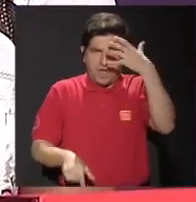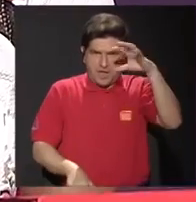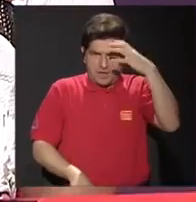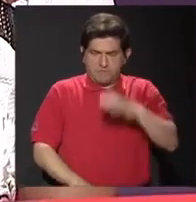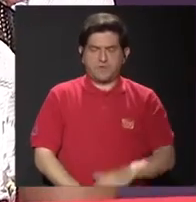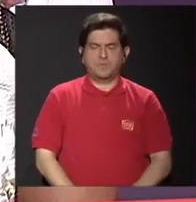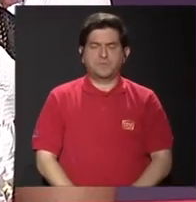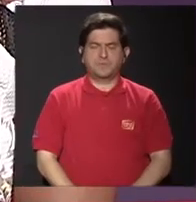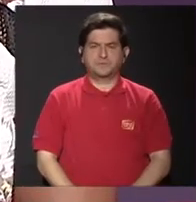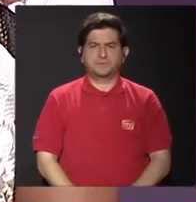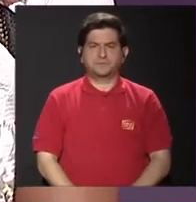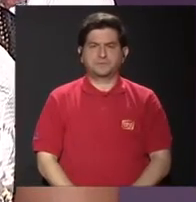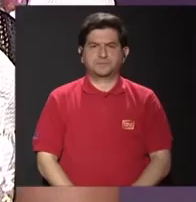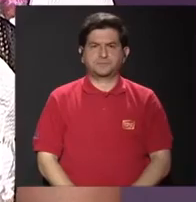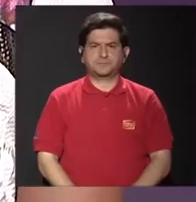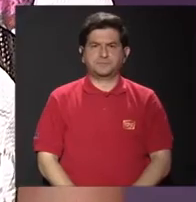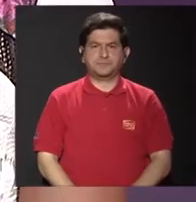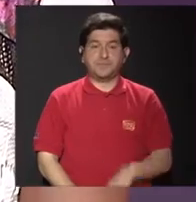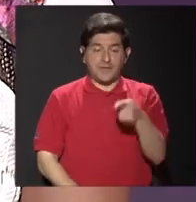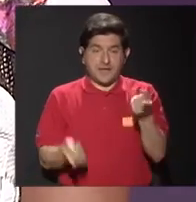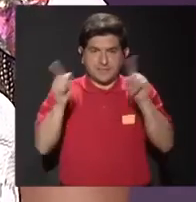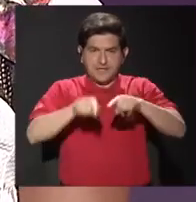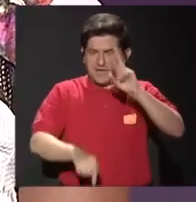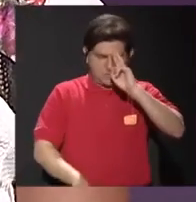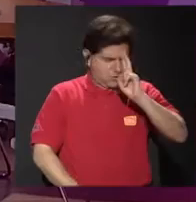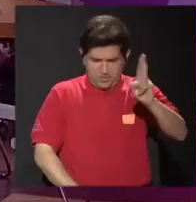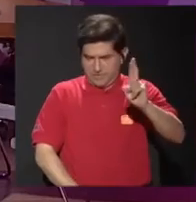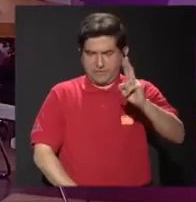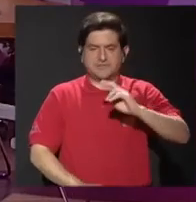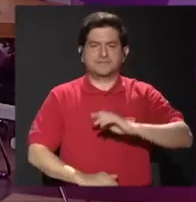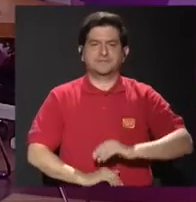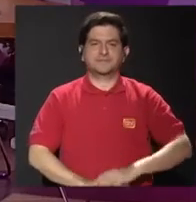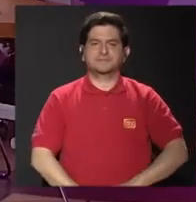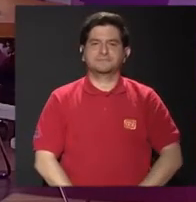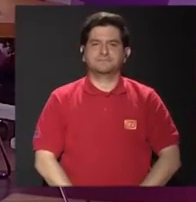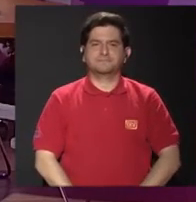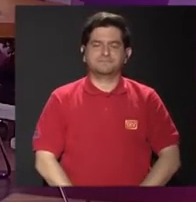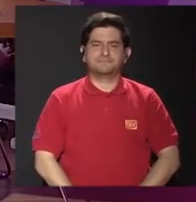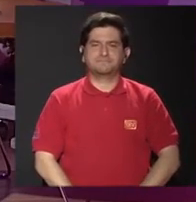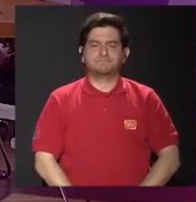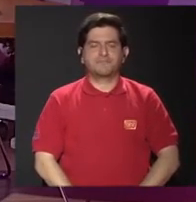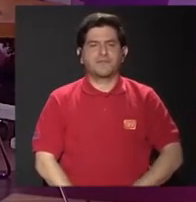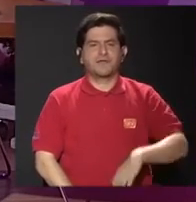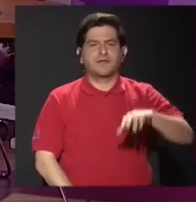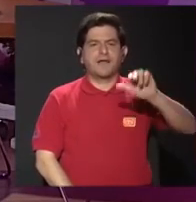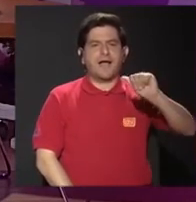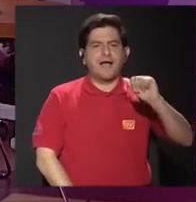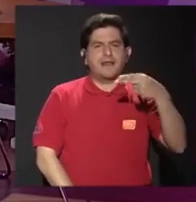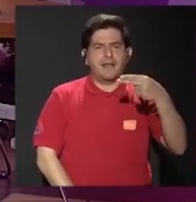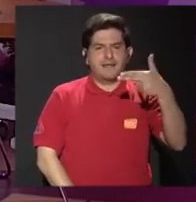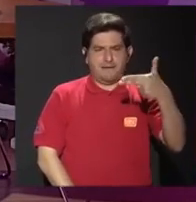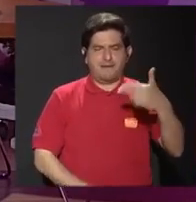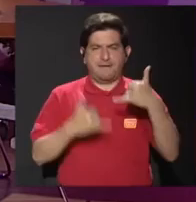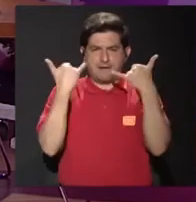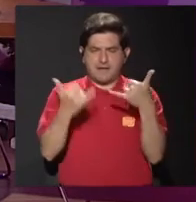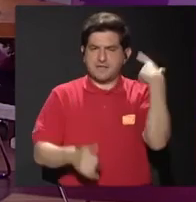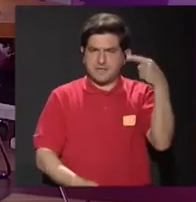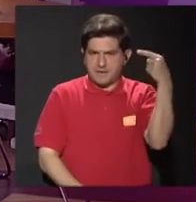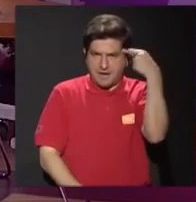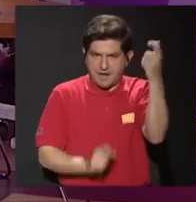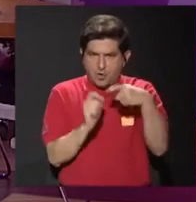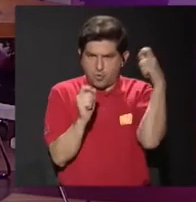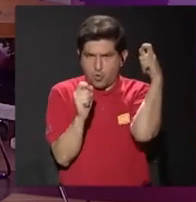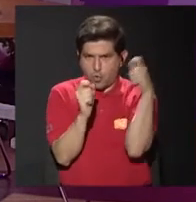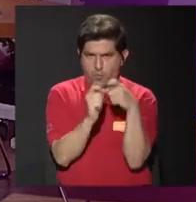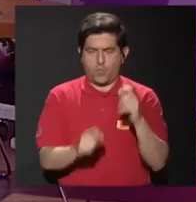facebook.com barra y reverencias en él era ya en el en el caso de este gobierno